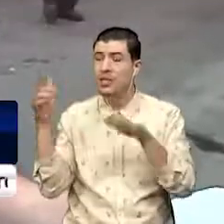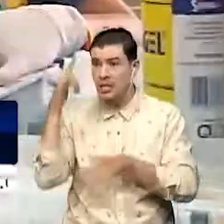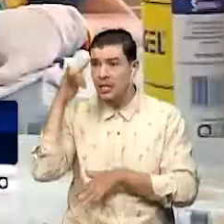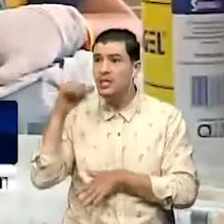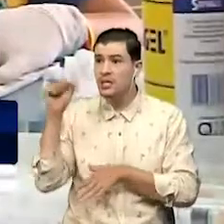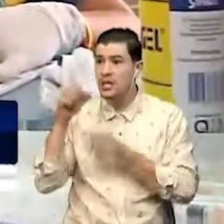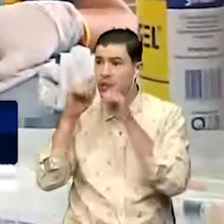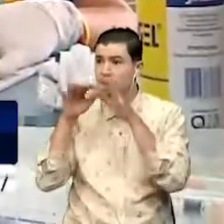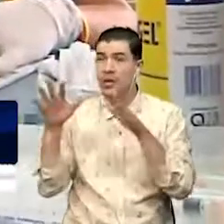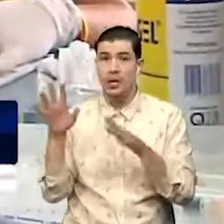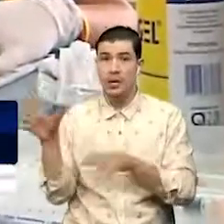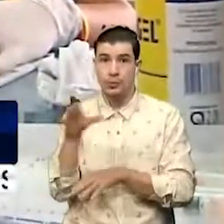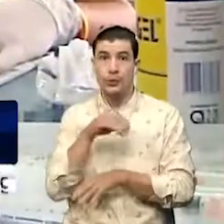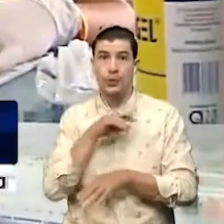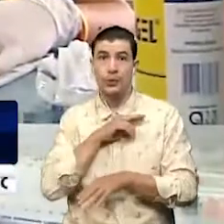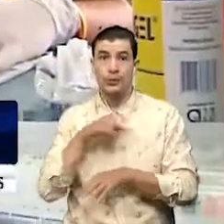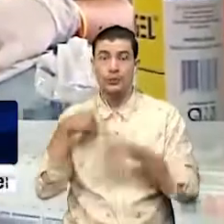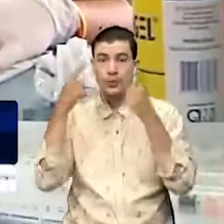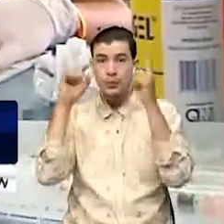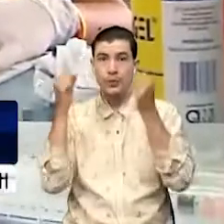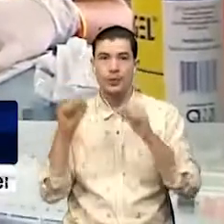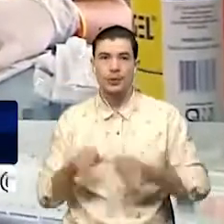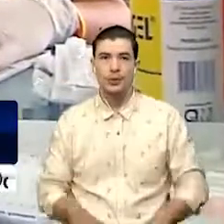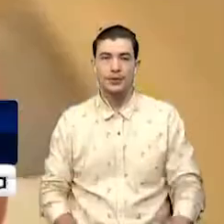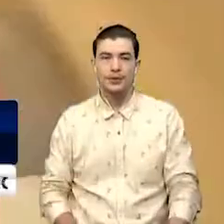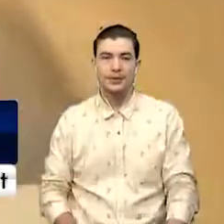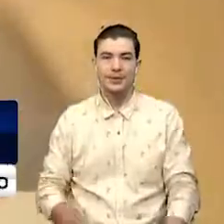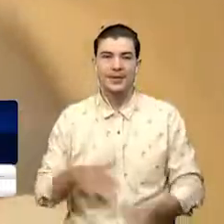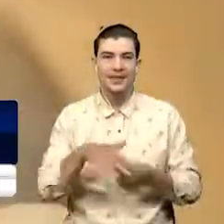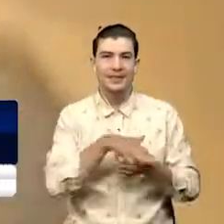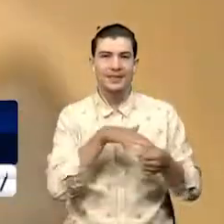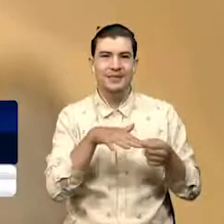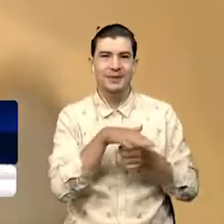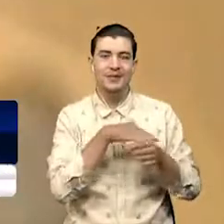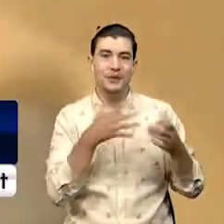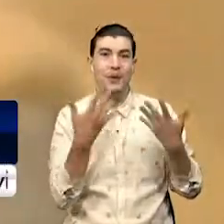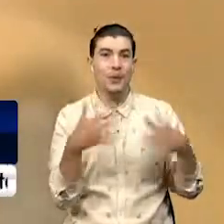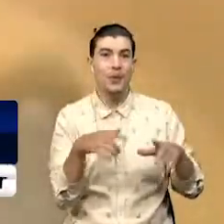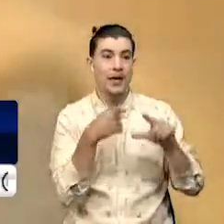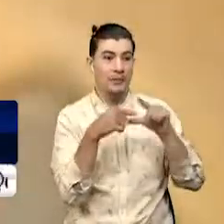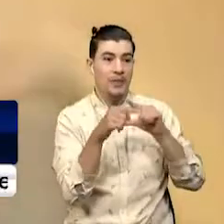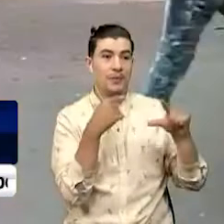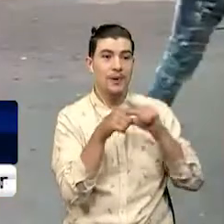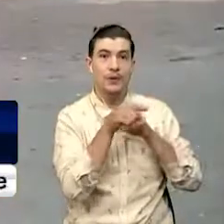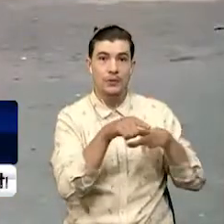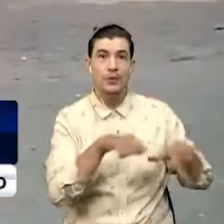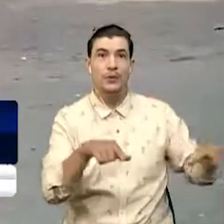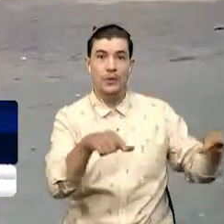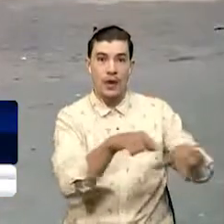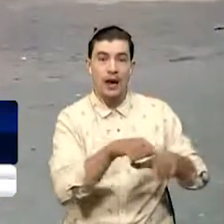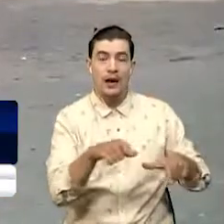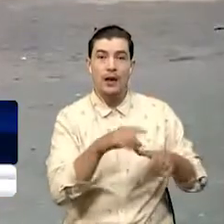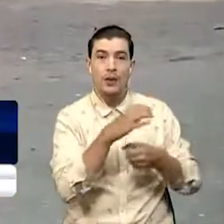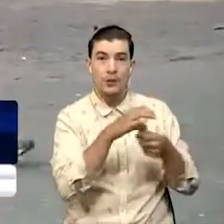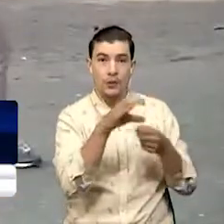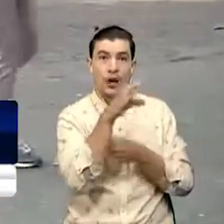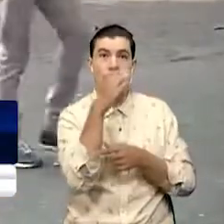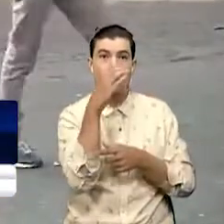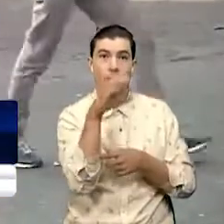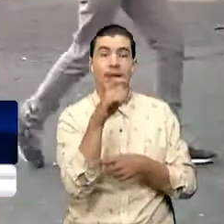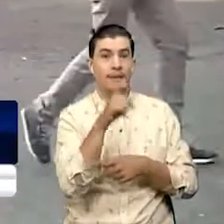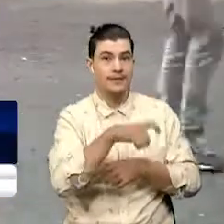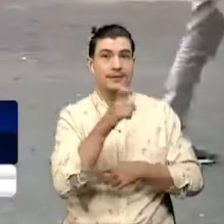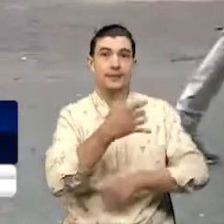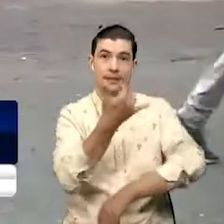nos preocupa a todos la situación amerita el envío extraordinario de vacunas pues esa grande